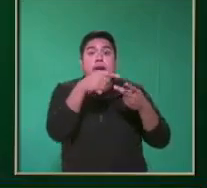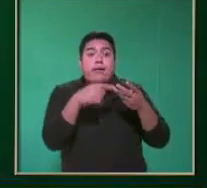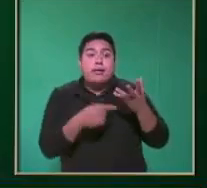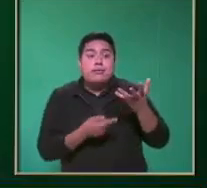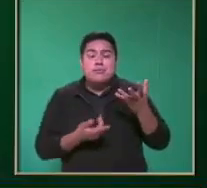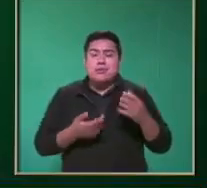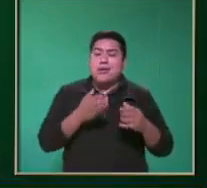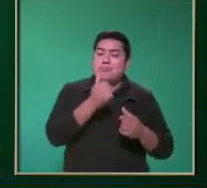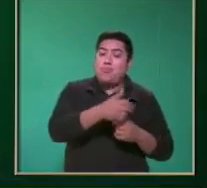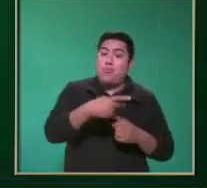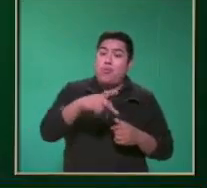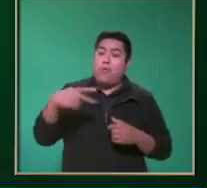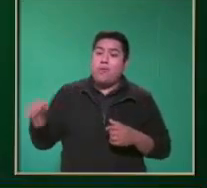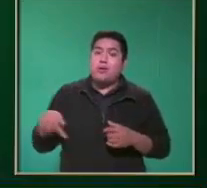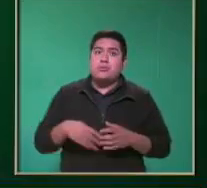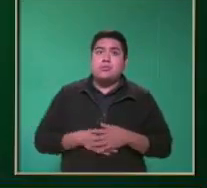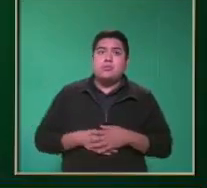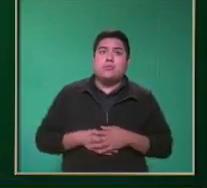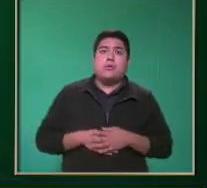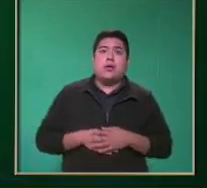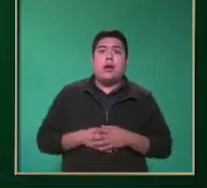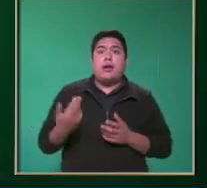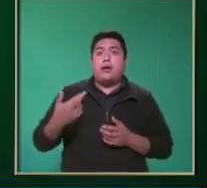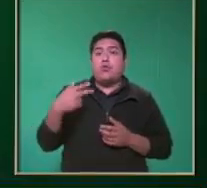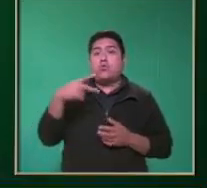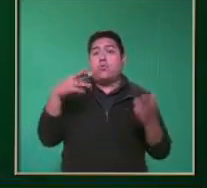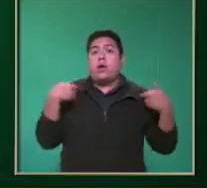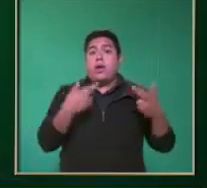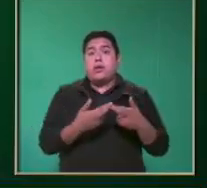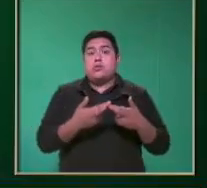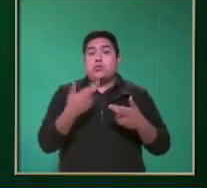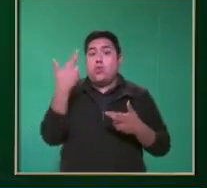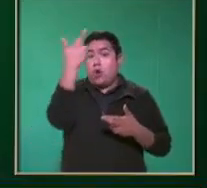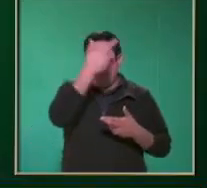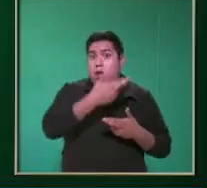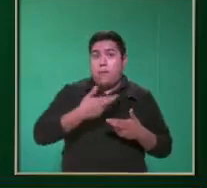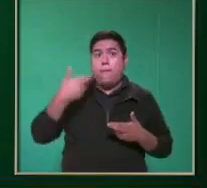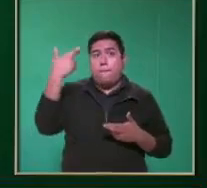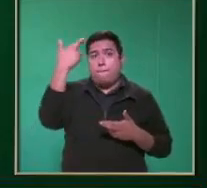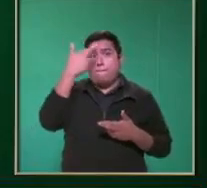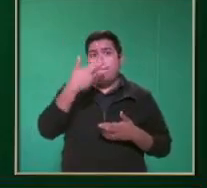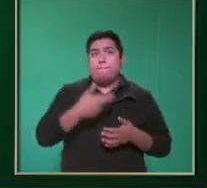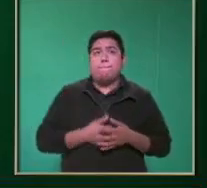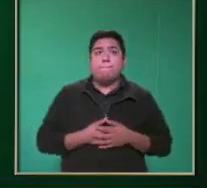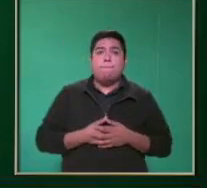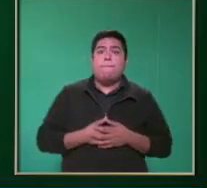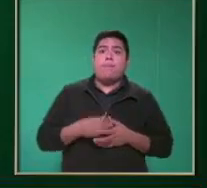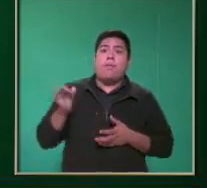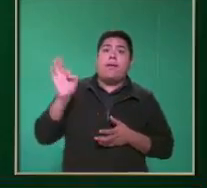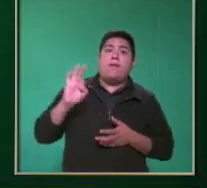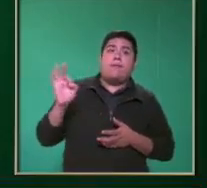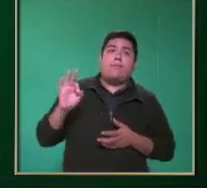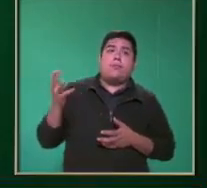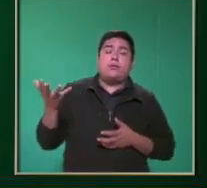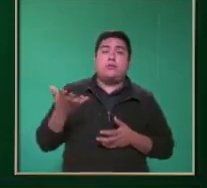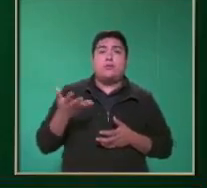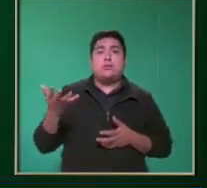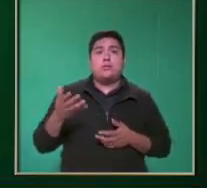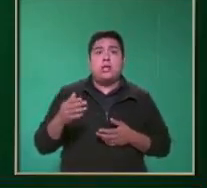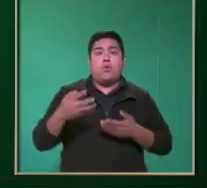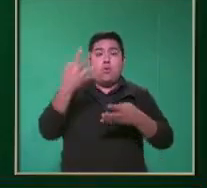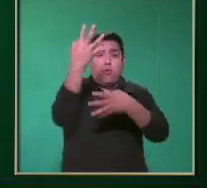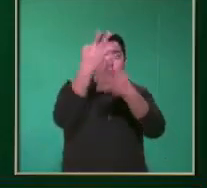características. De hecho, al revisarlas con tu maestro o maestra de geografía, quizá elaboraste algún